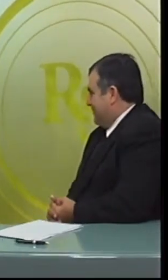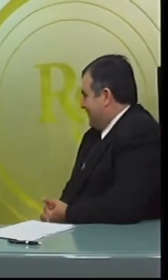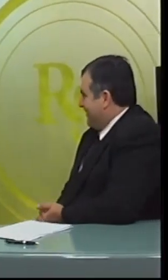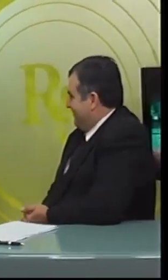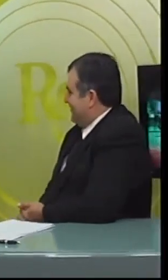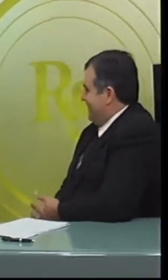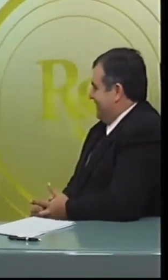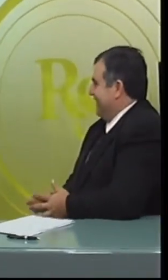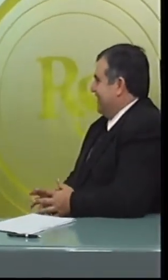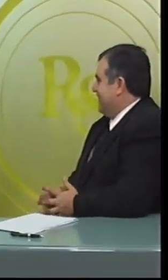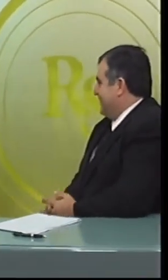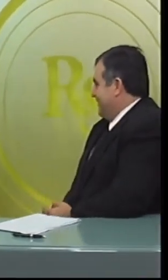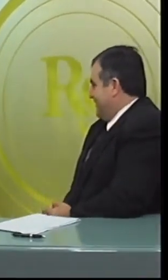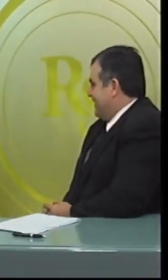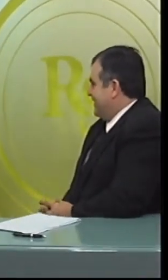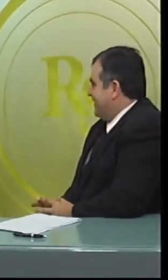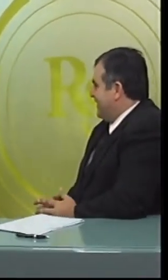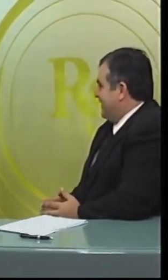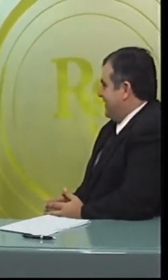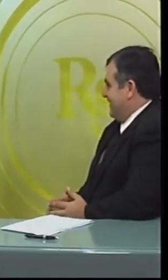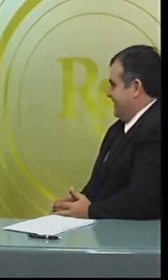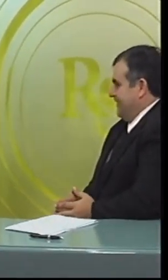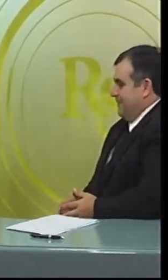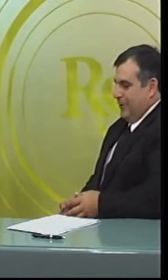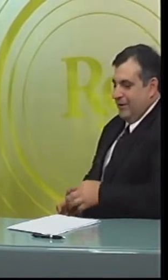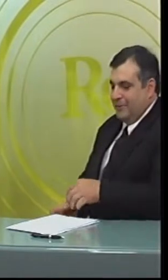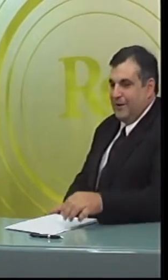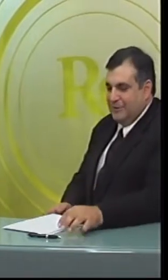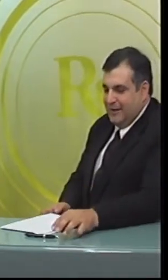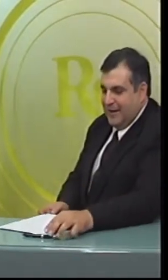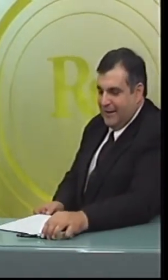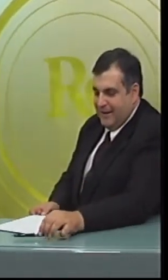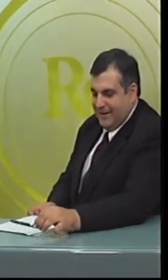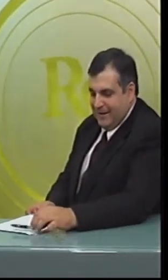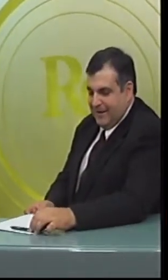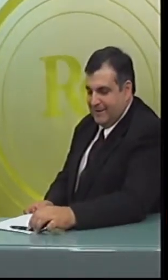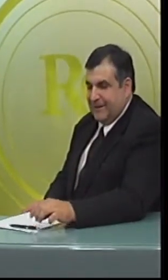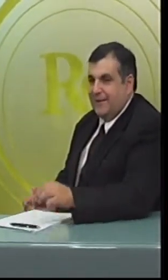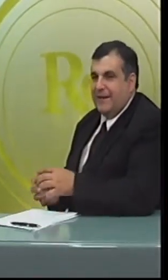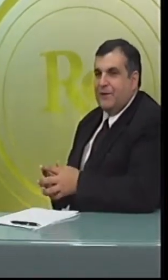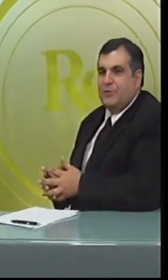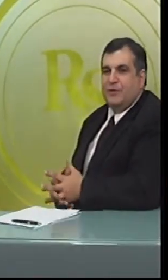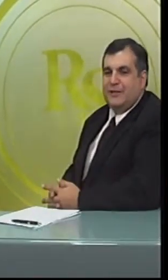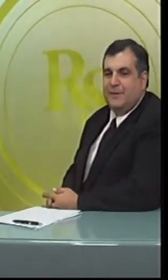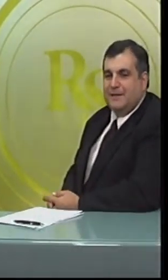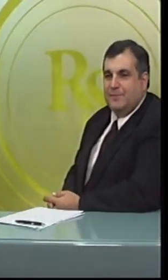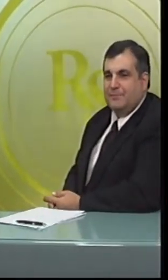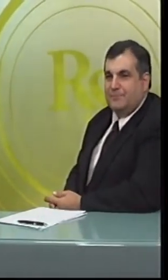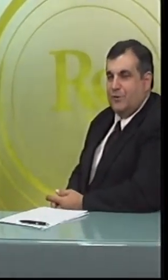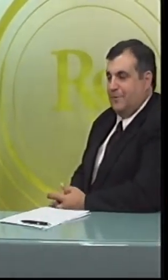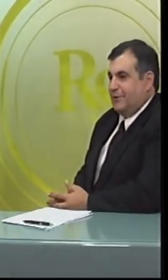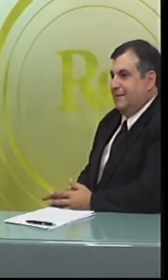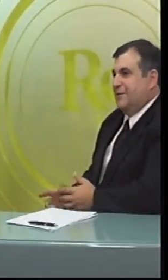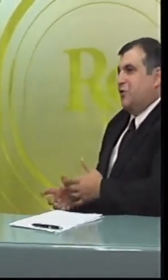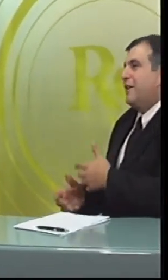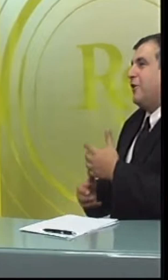venir. Hola, buen mediodía. ¿Qué tal? No, gracias a ustedes que me convocaron. Bueno, la convocatoria está reflejada en uno de los temas